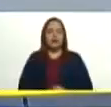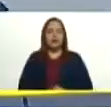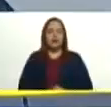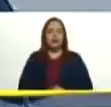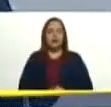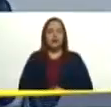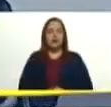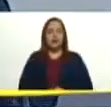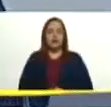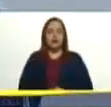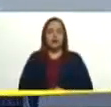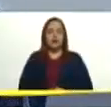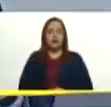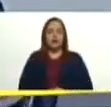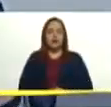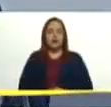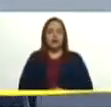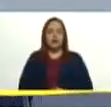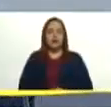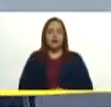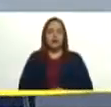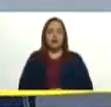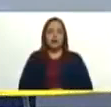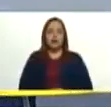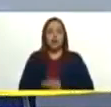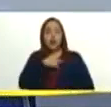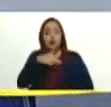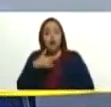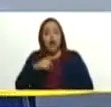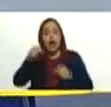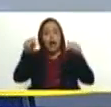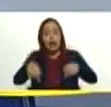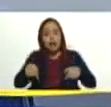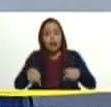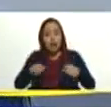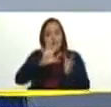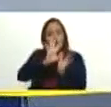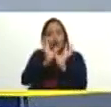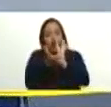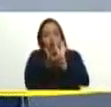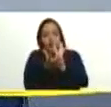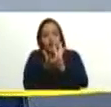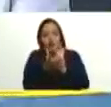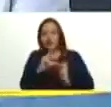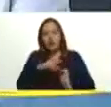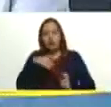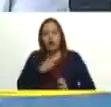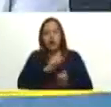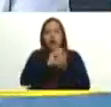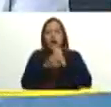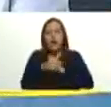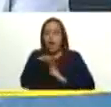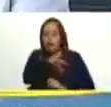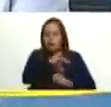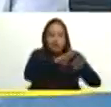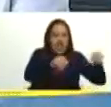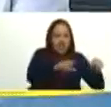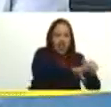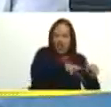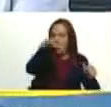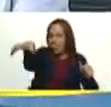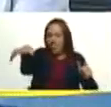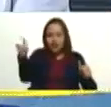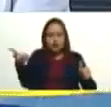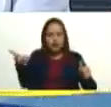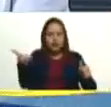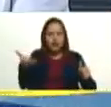us elsewhere. We are where we are geographically. Estamos acá geográficamente, no podemos mudarnos. Y